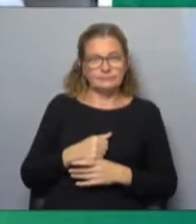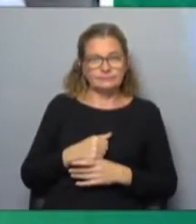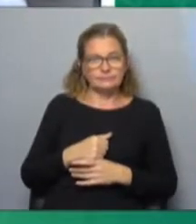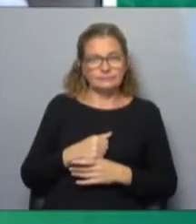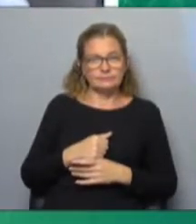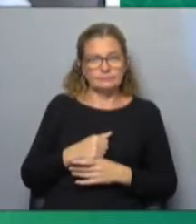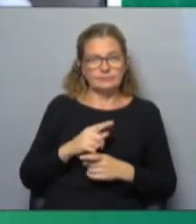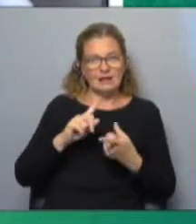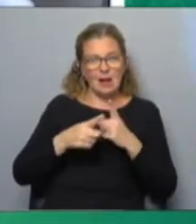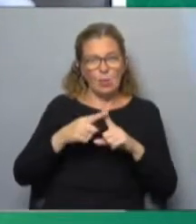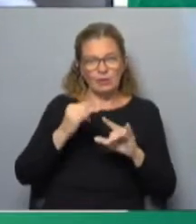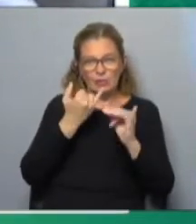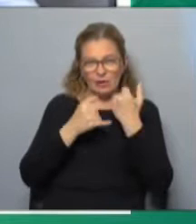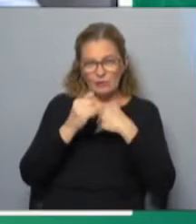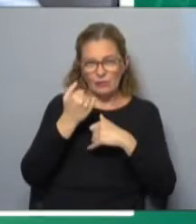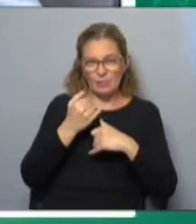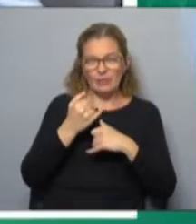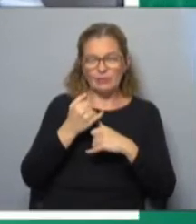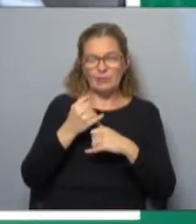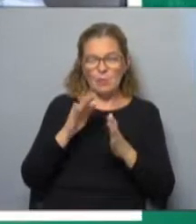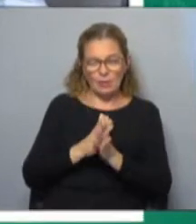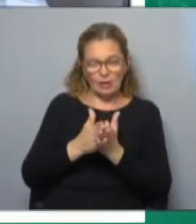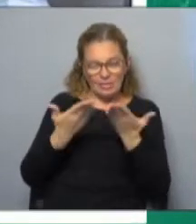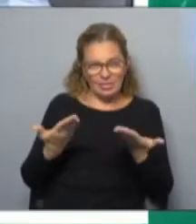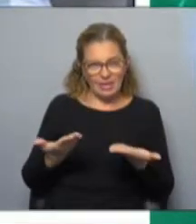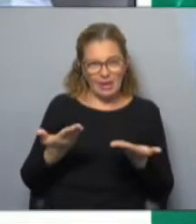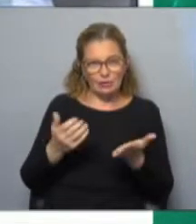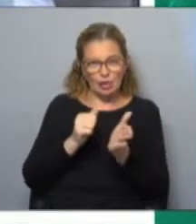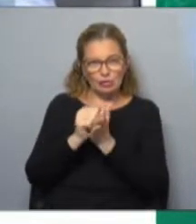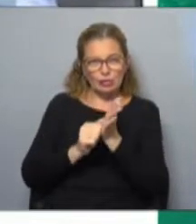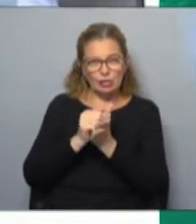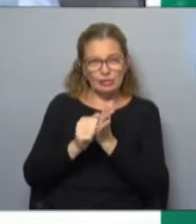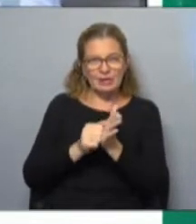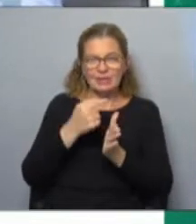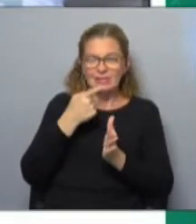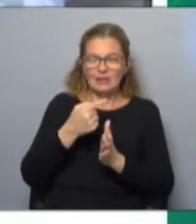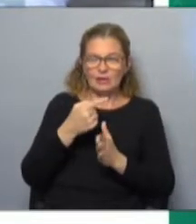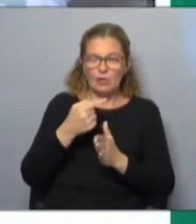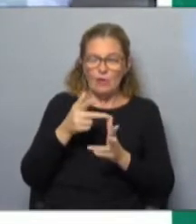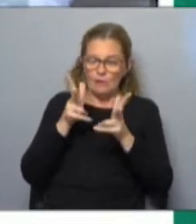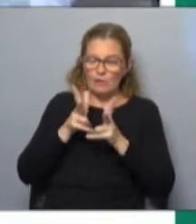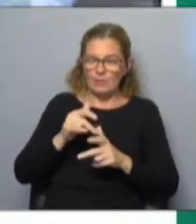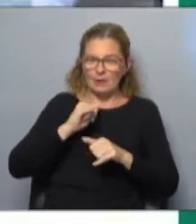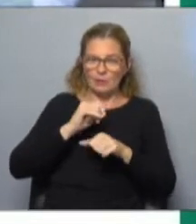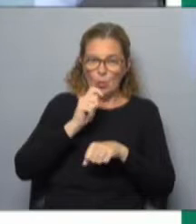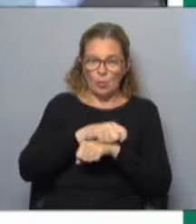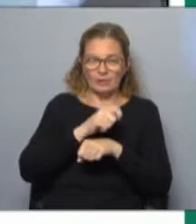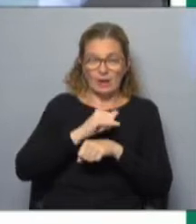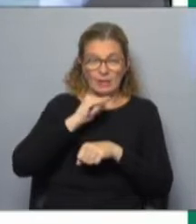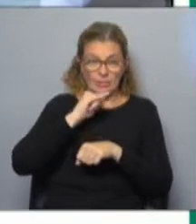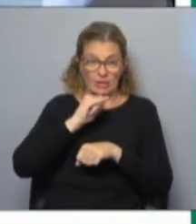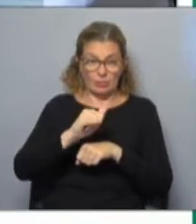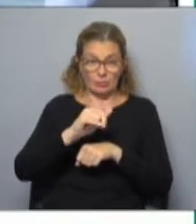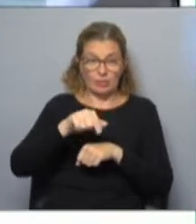De acuerdo con la información difundida por el periódico Centenario de Soriano, Loitey decidió formalizar judicialmente el caso